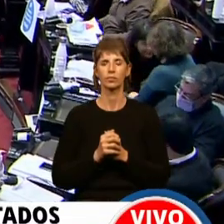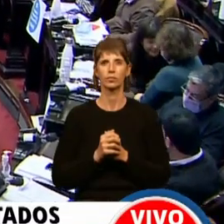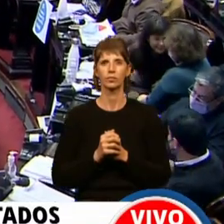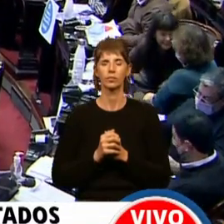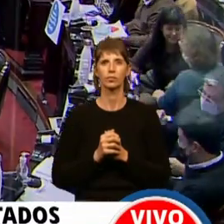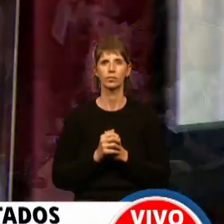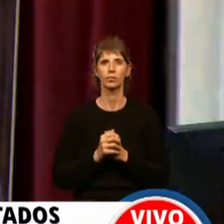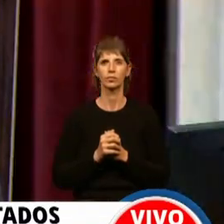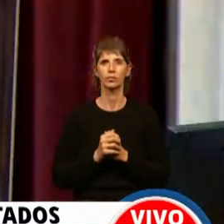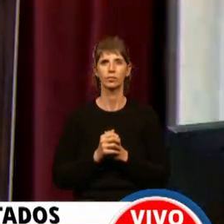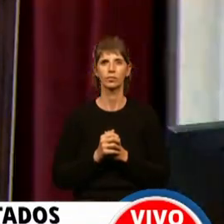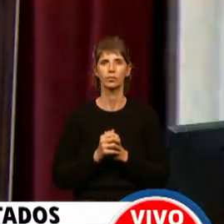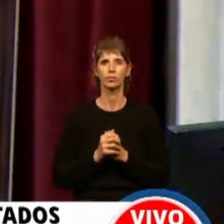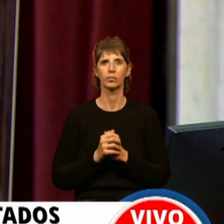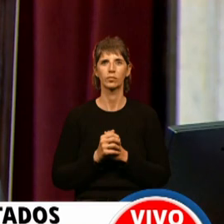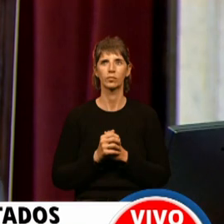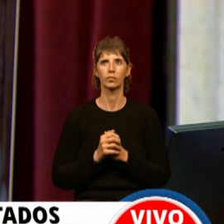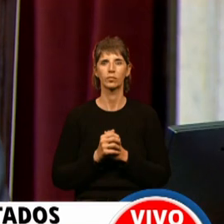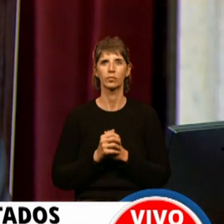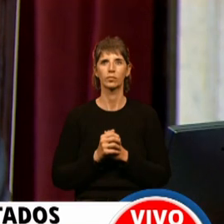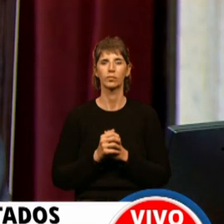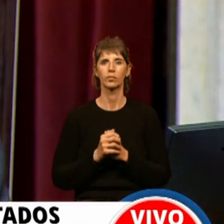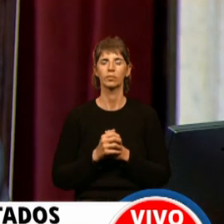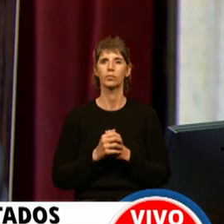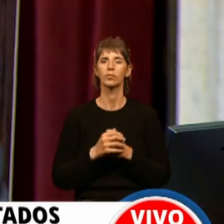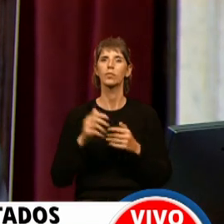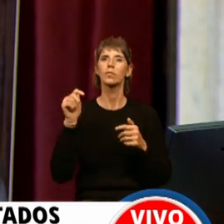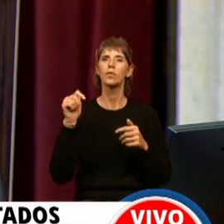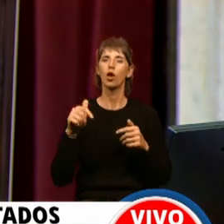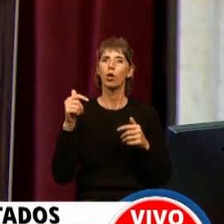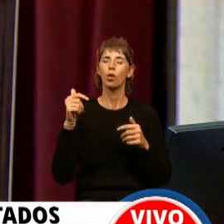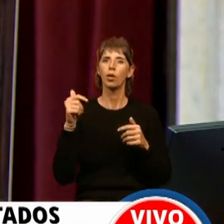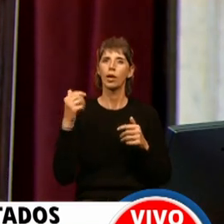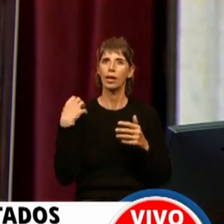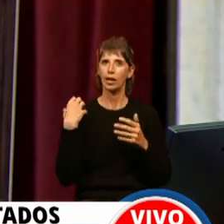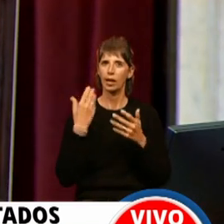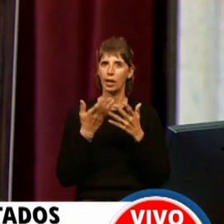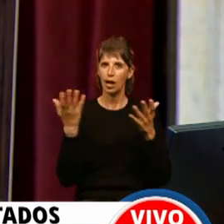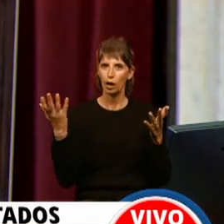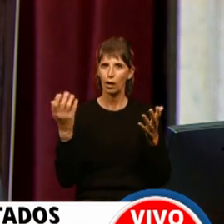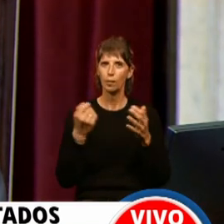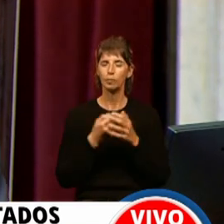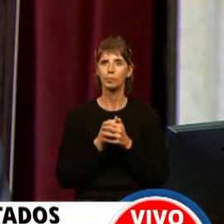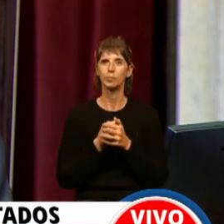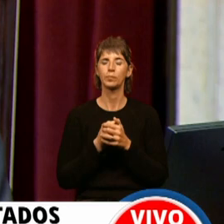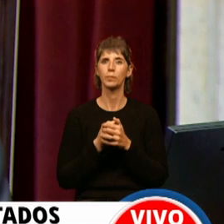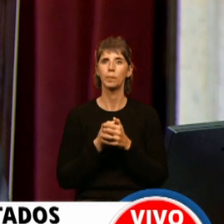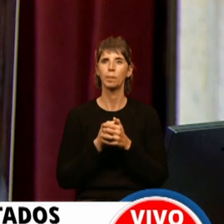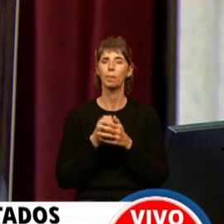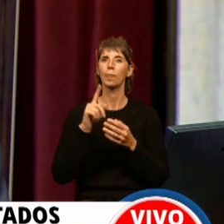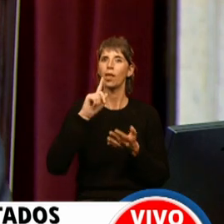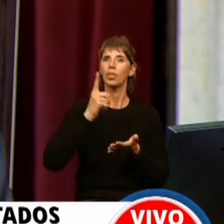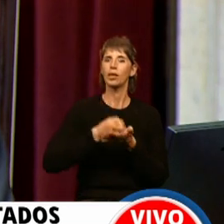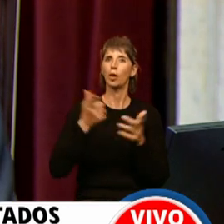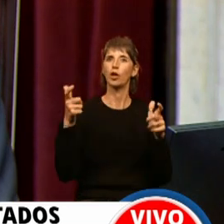en general en consideración en general el dictamen de las